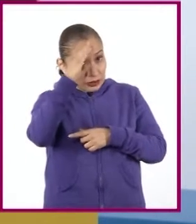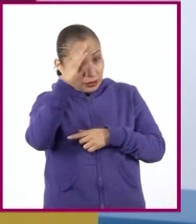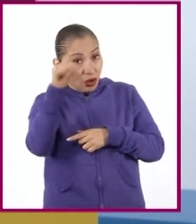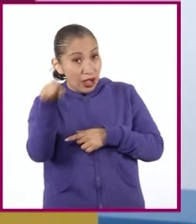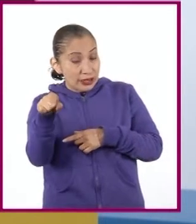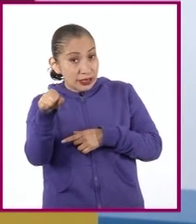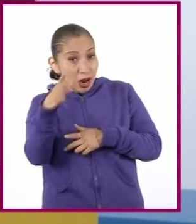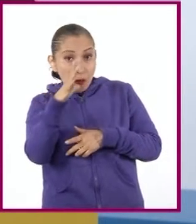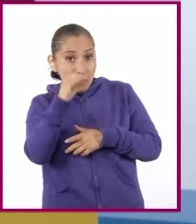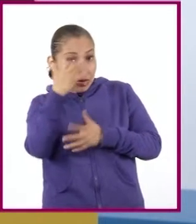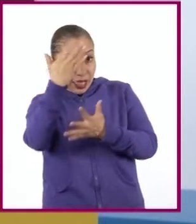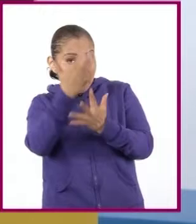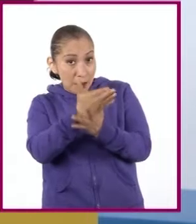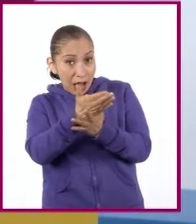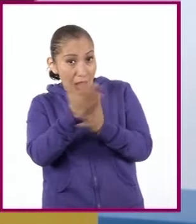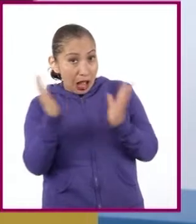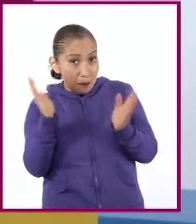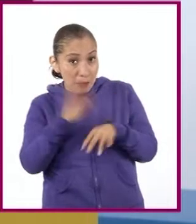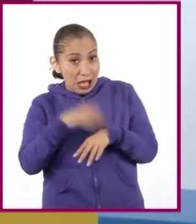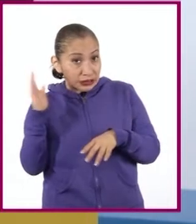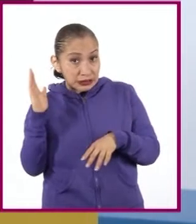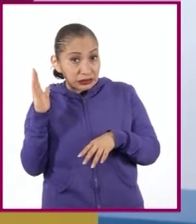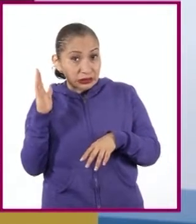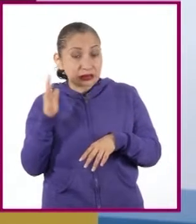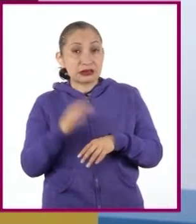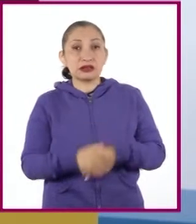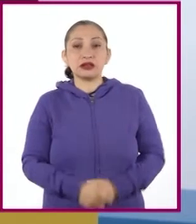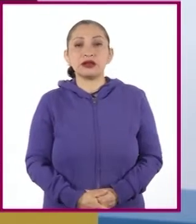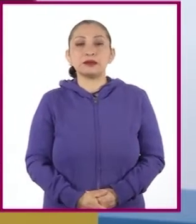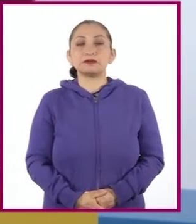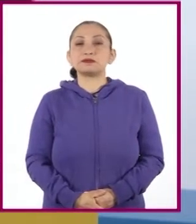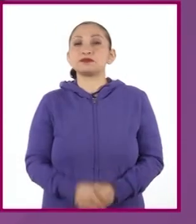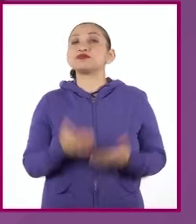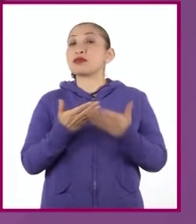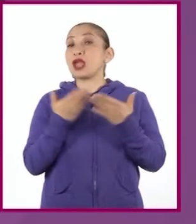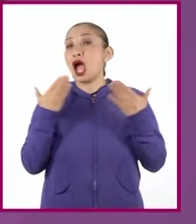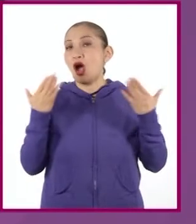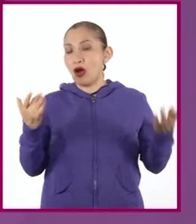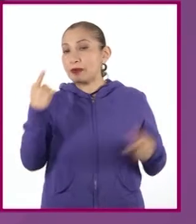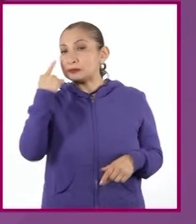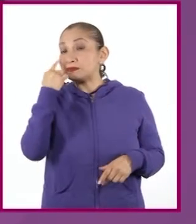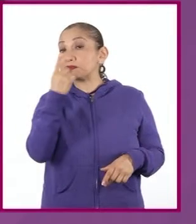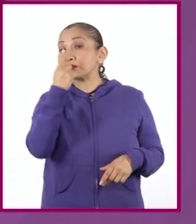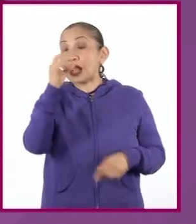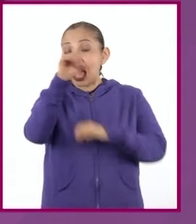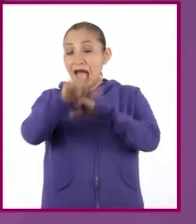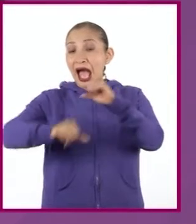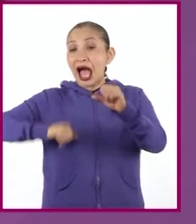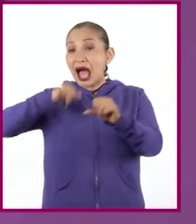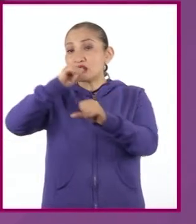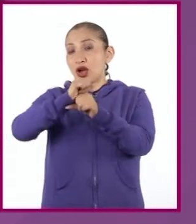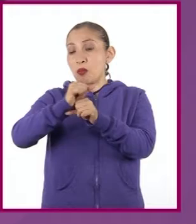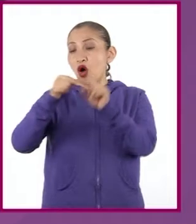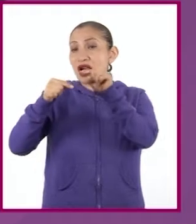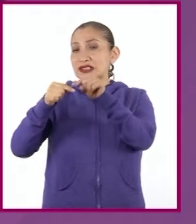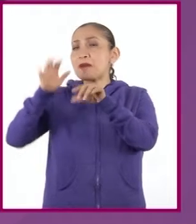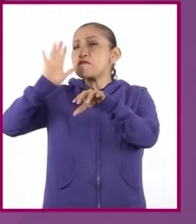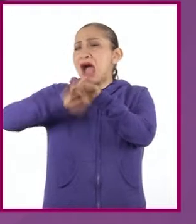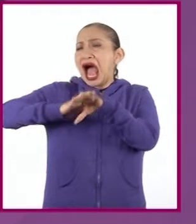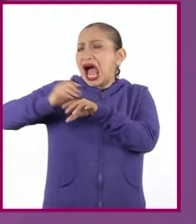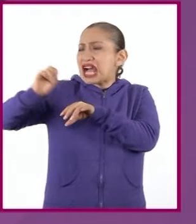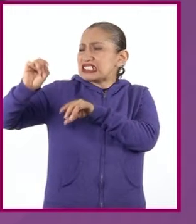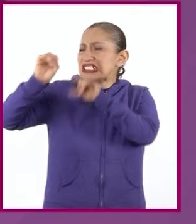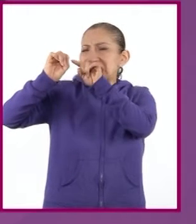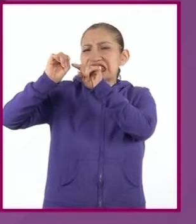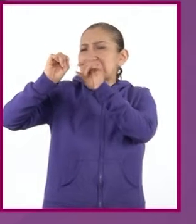que es algo que no se puede dividir? Hoy en día decimos que el átomo es la unidad más pequeña